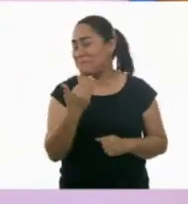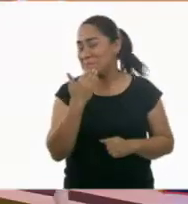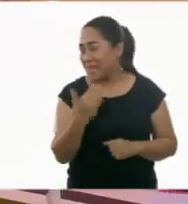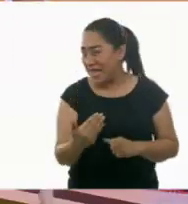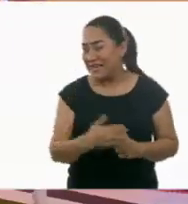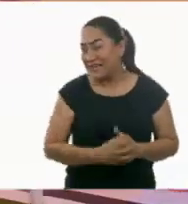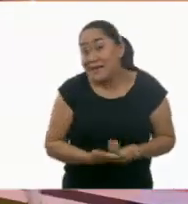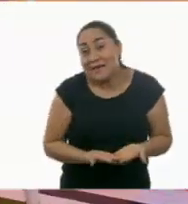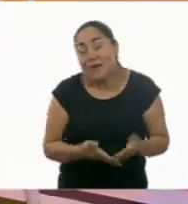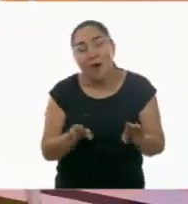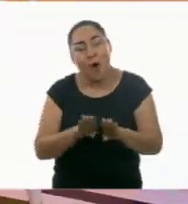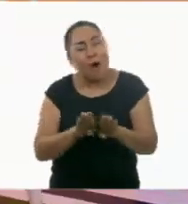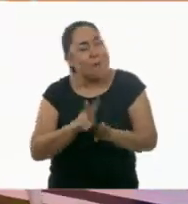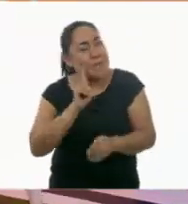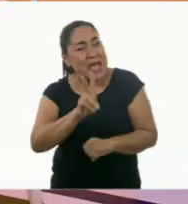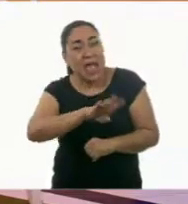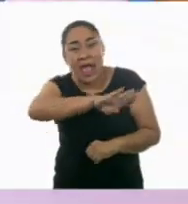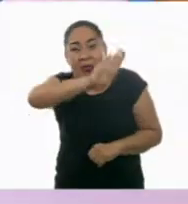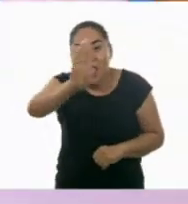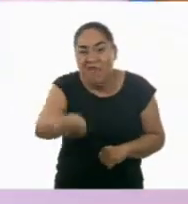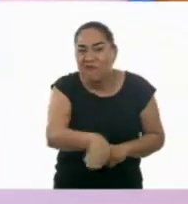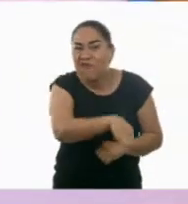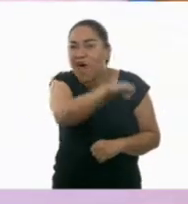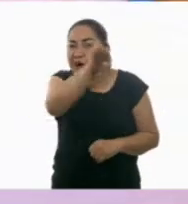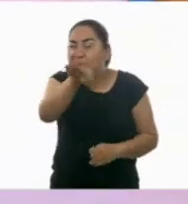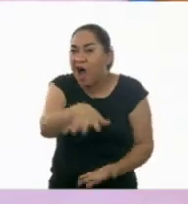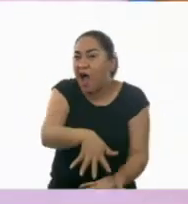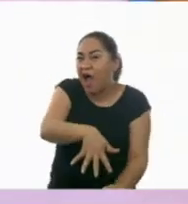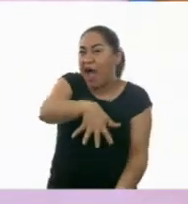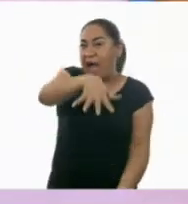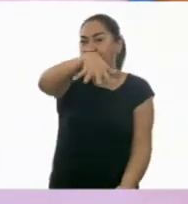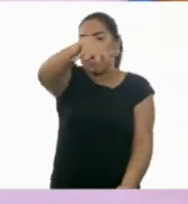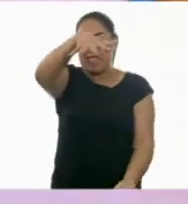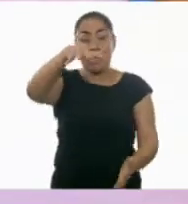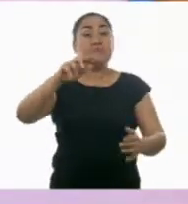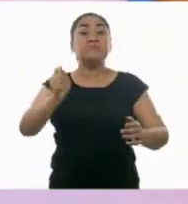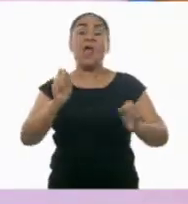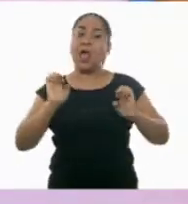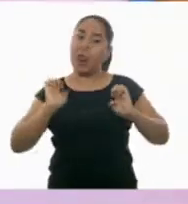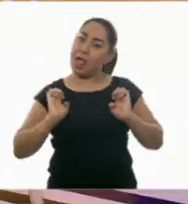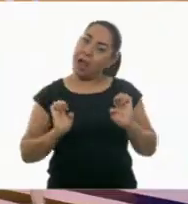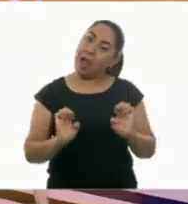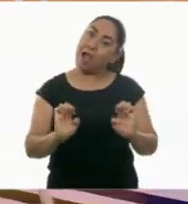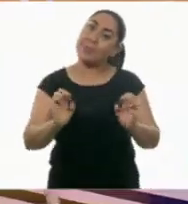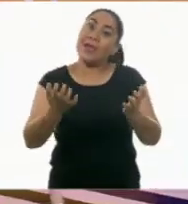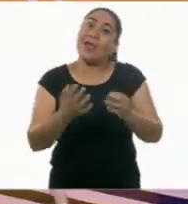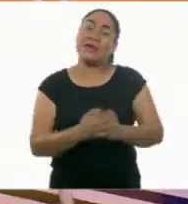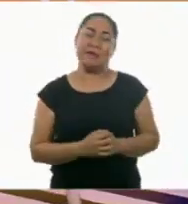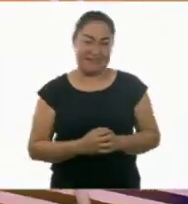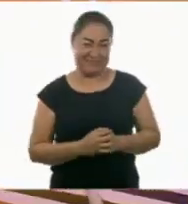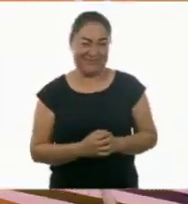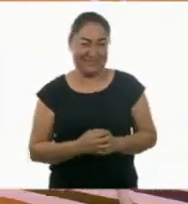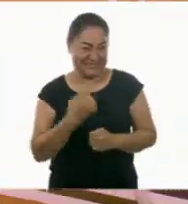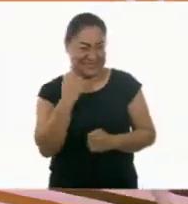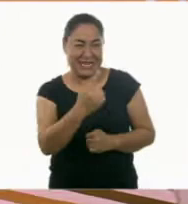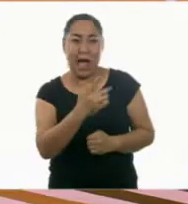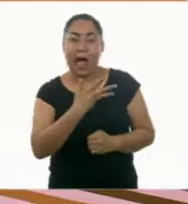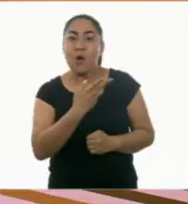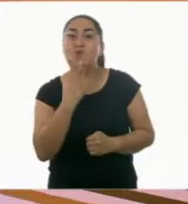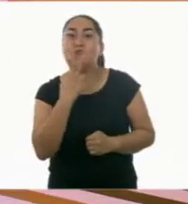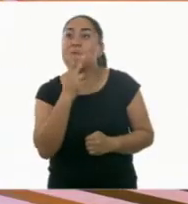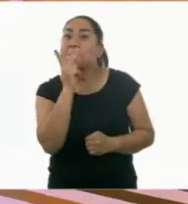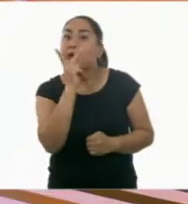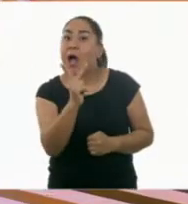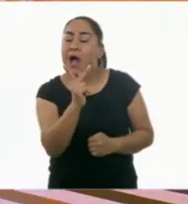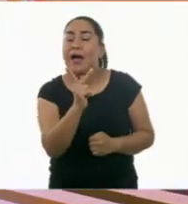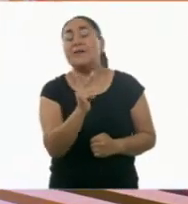Perfecto. ¿Qué tal este elefante gigante y muy elegante? ¿Verdad? ¿Cómo jugamos con las palabras?